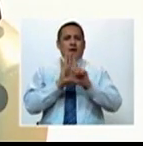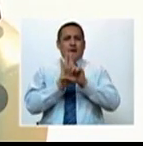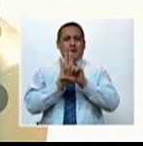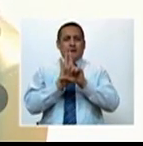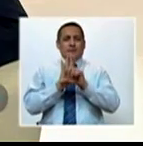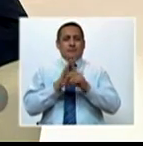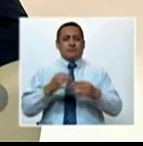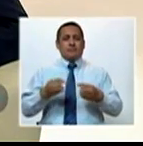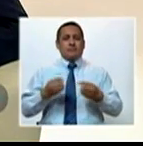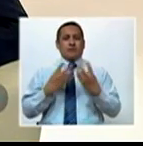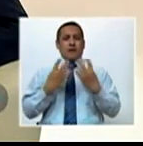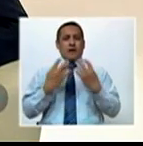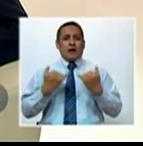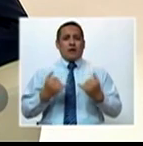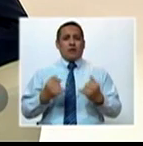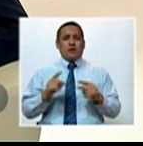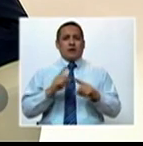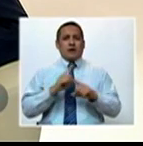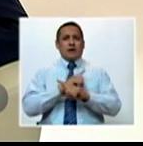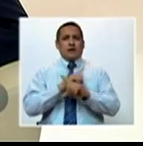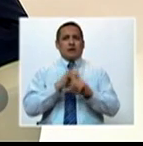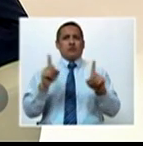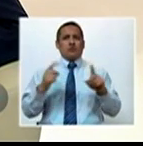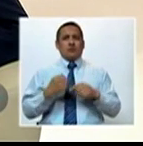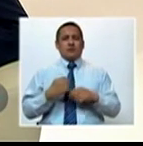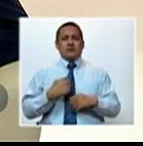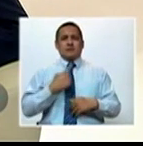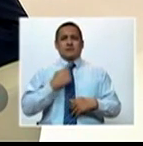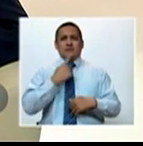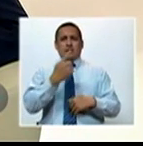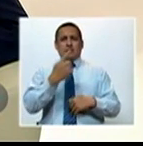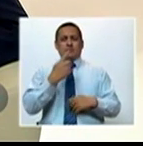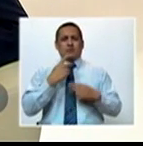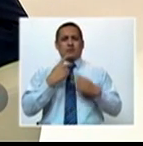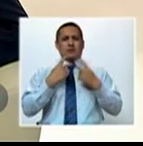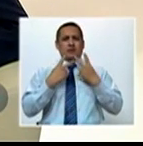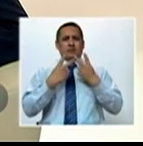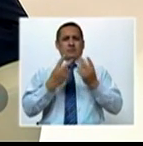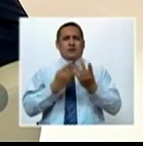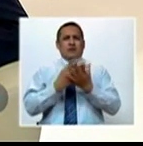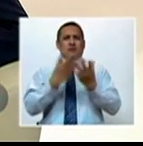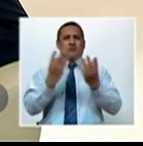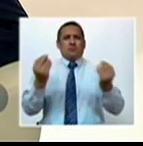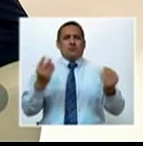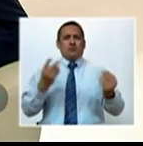defensa. Claro, porque si no estaríamos ante una especie de